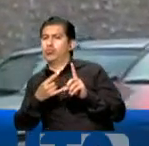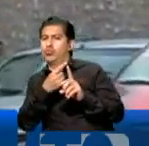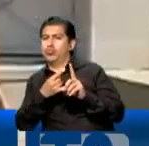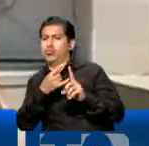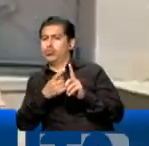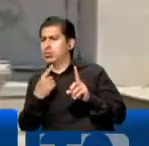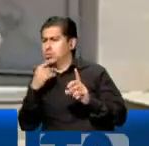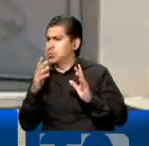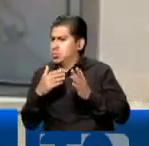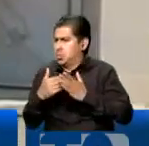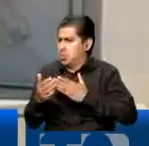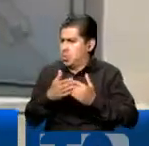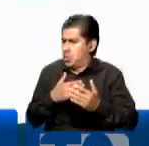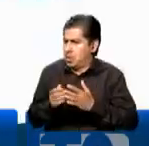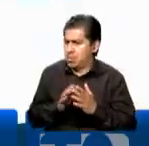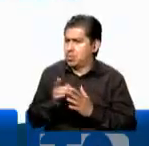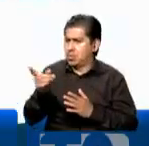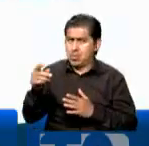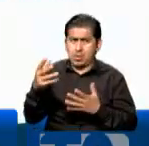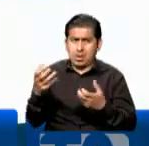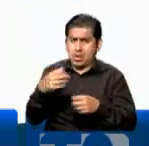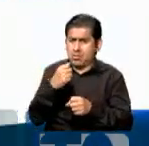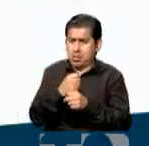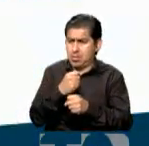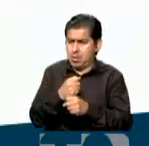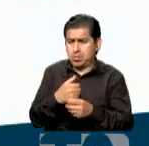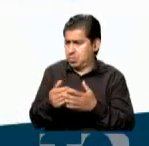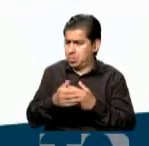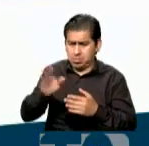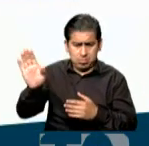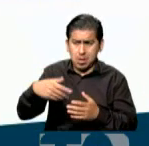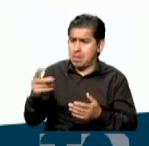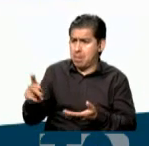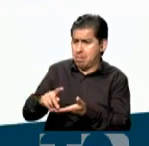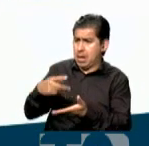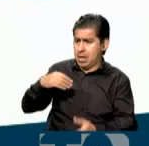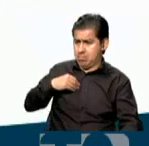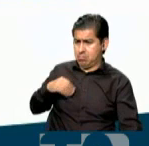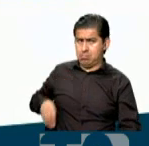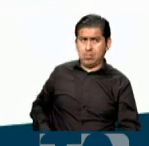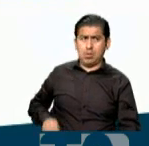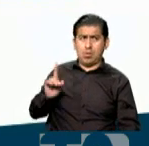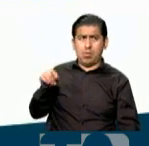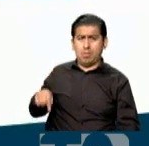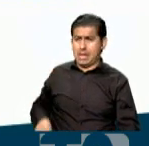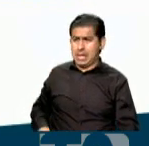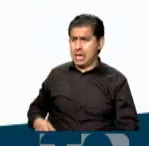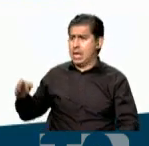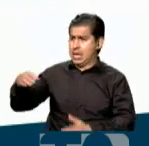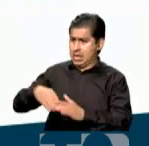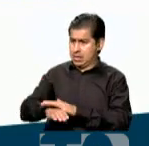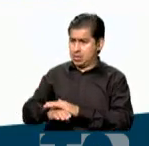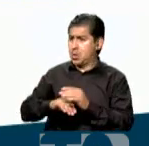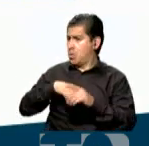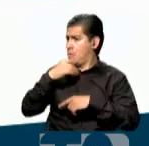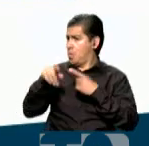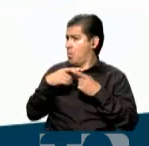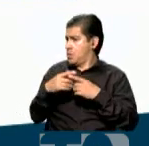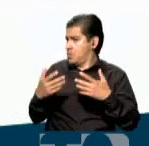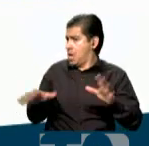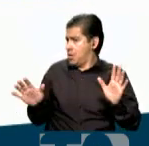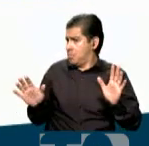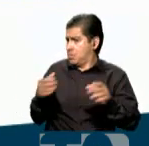inversión con el cobro de coimas. Pero la condición es que de los $1,000 entras y cuando ya estés